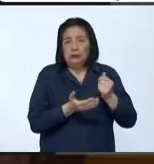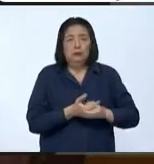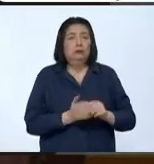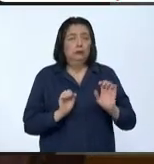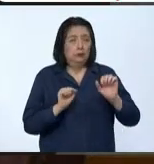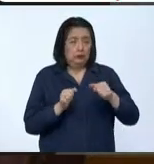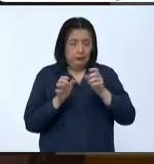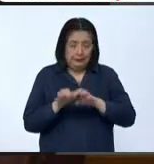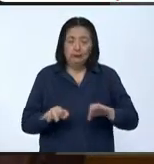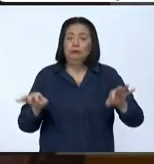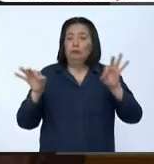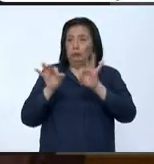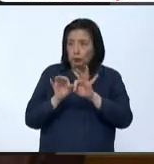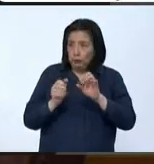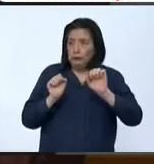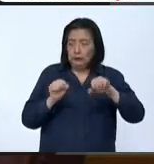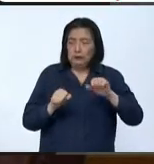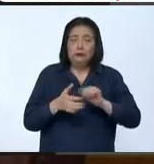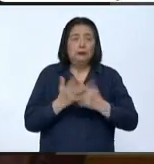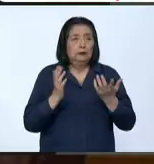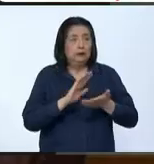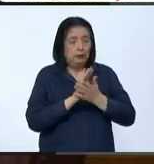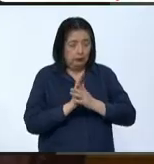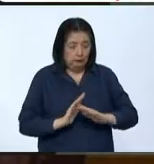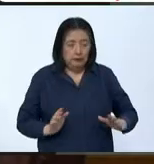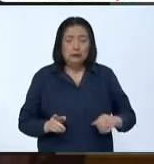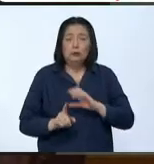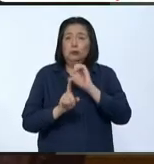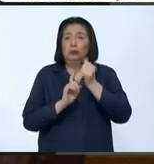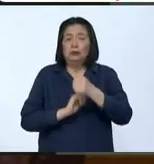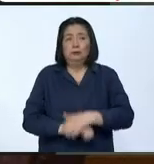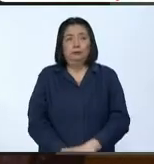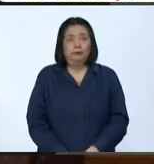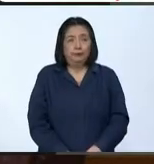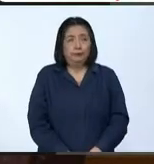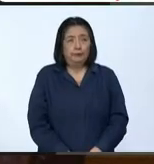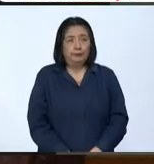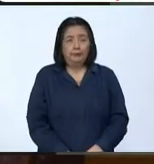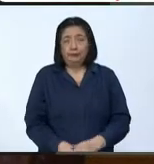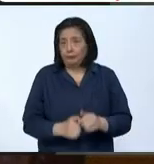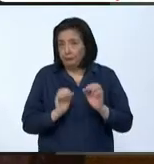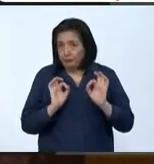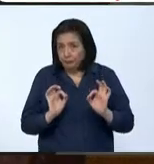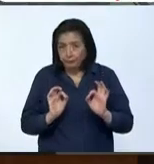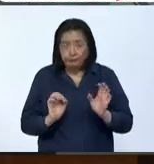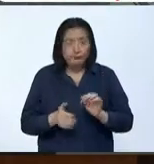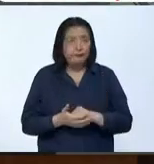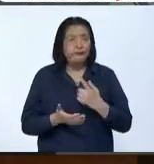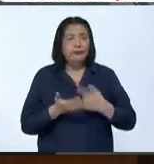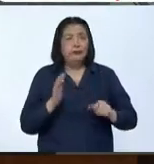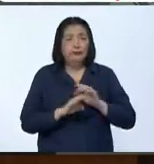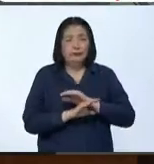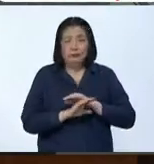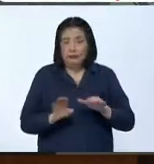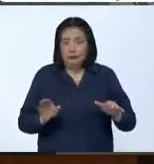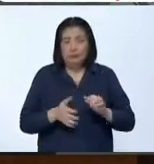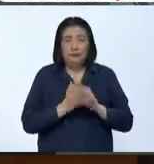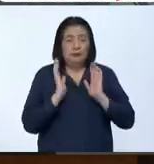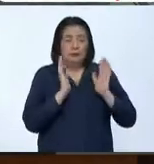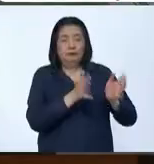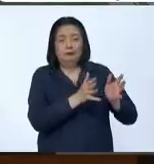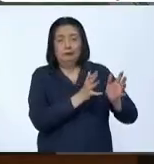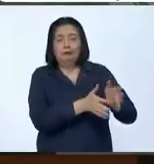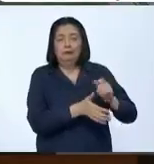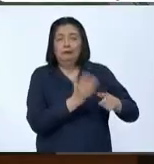un importante componente de la paz social plena es acabar con los remanentes